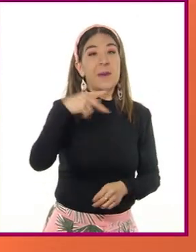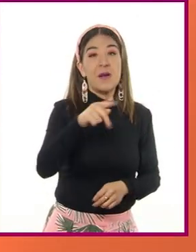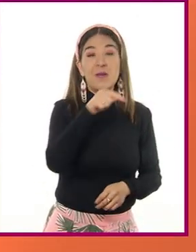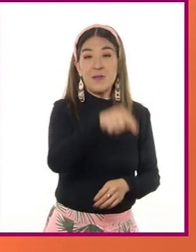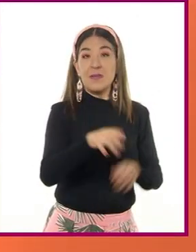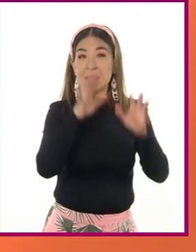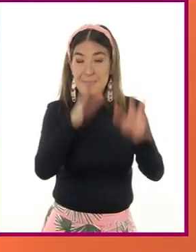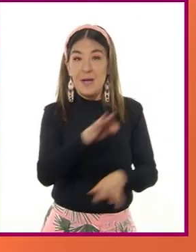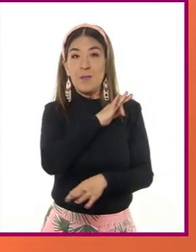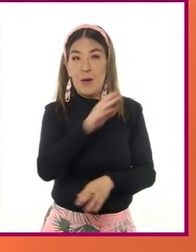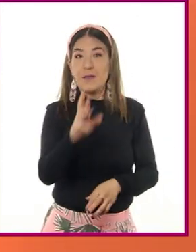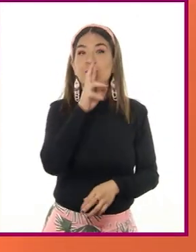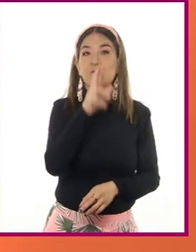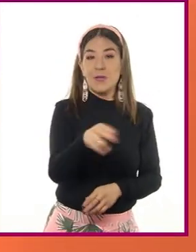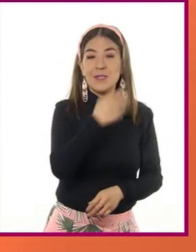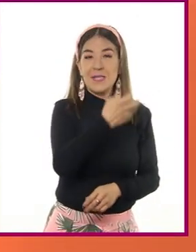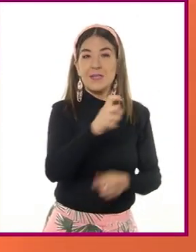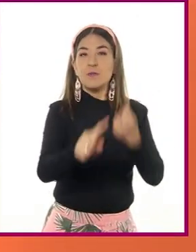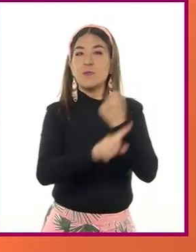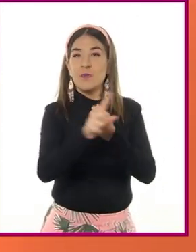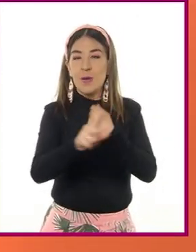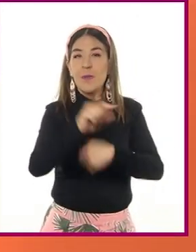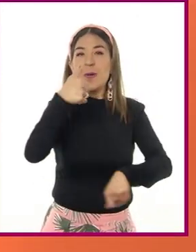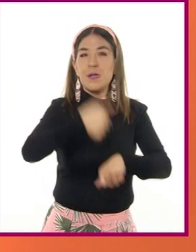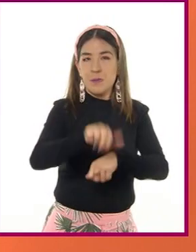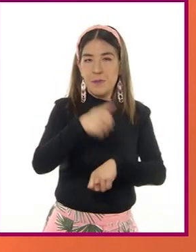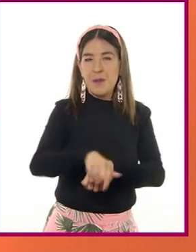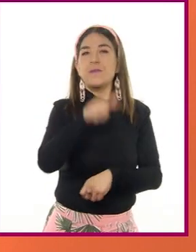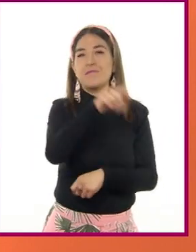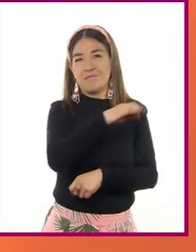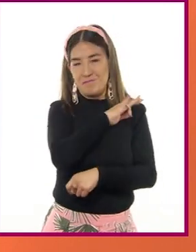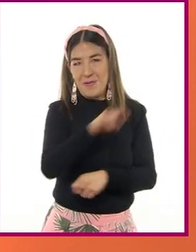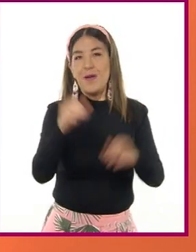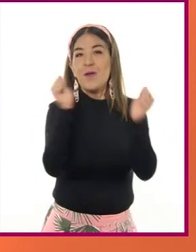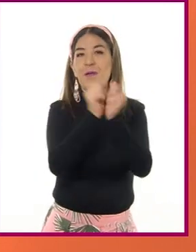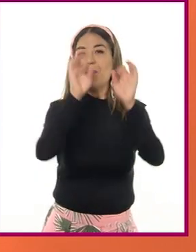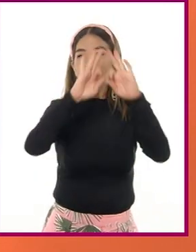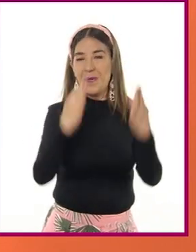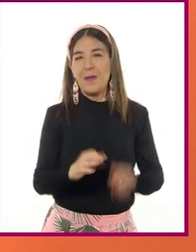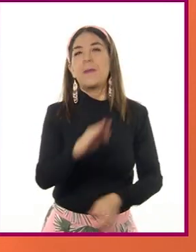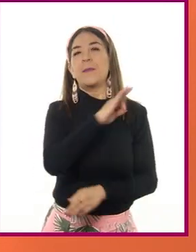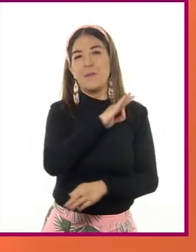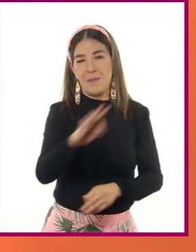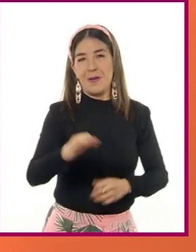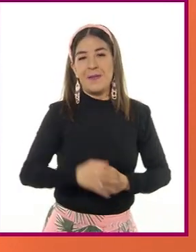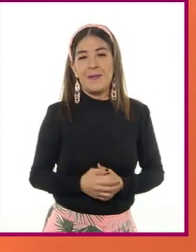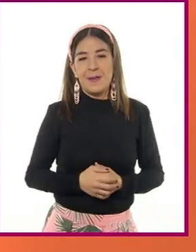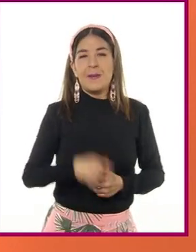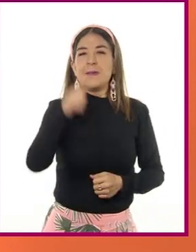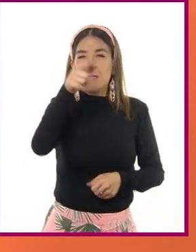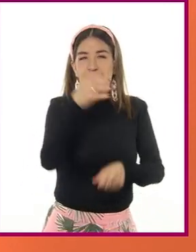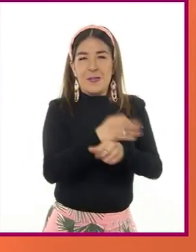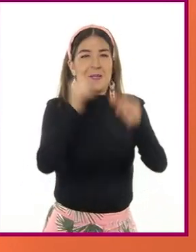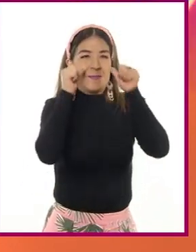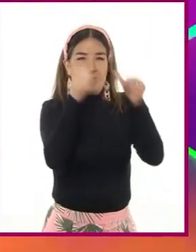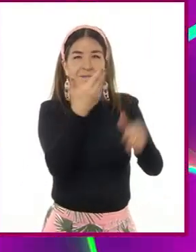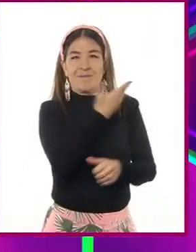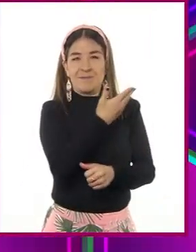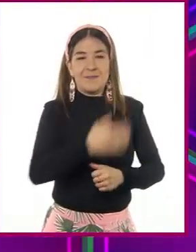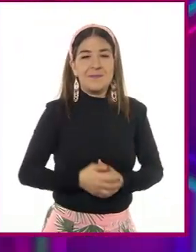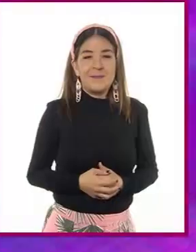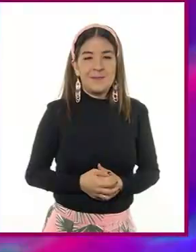lo pudiste resolver con un problema de números, ten por seguro que con figuras también podrás hacerlo. Presten atención a lo